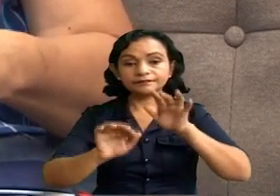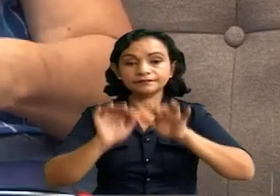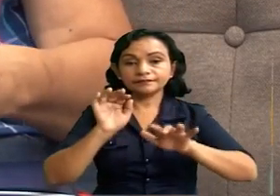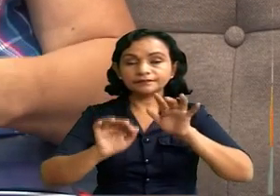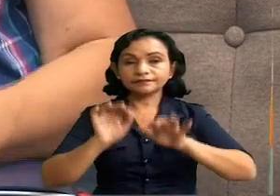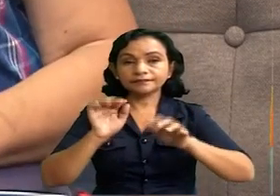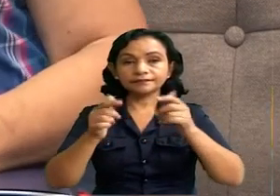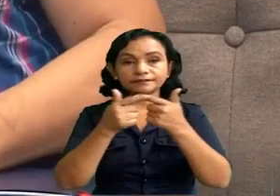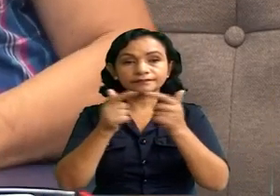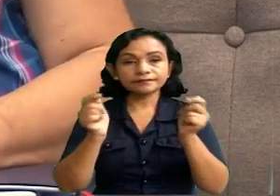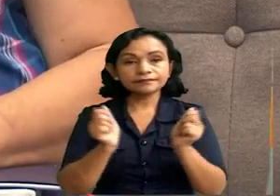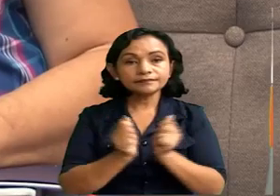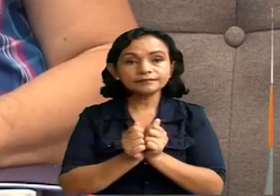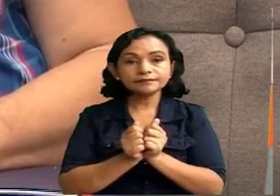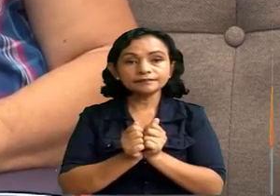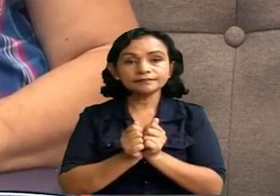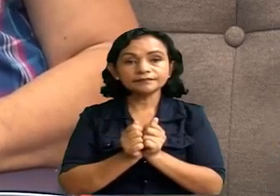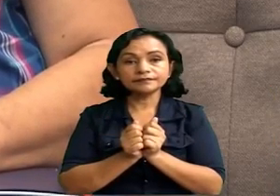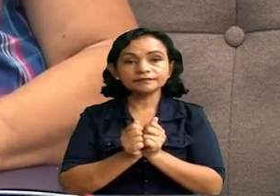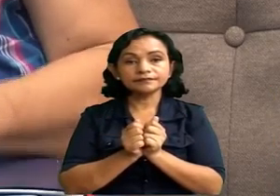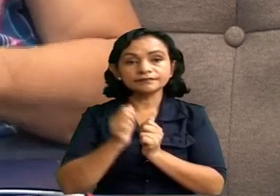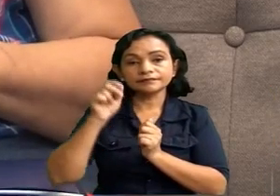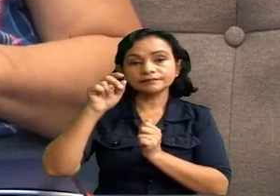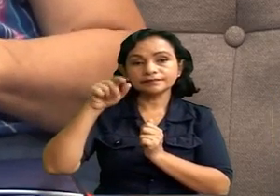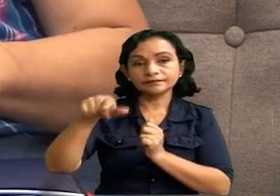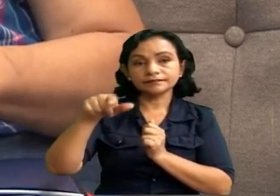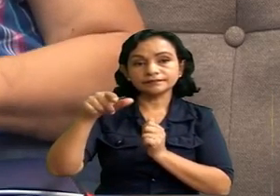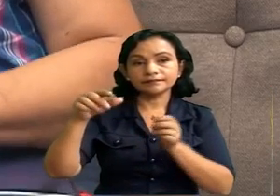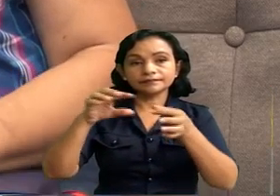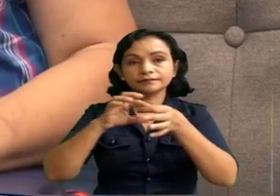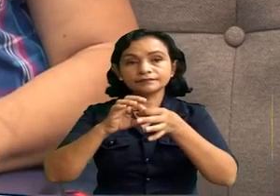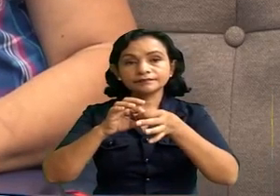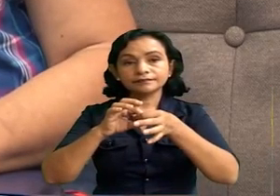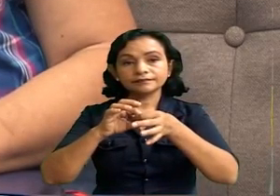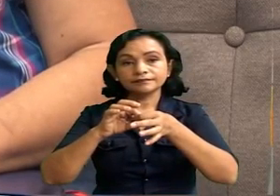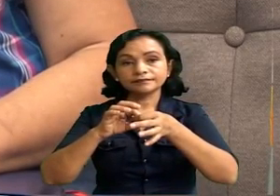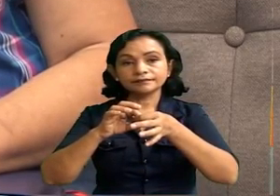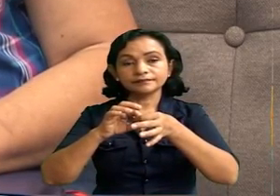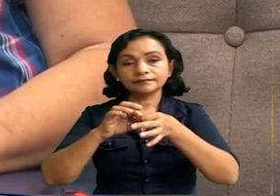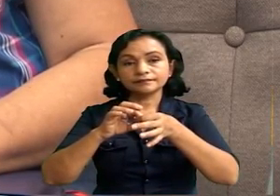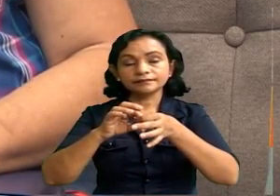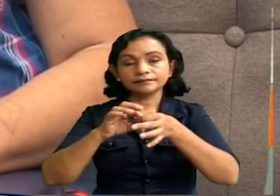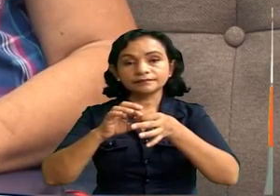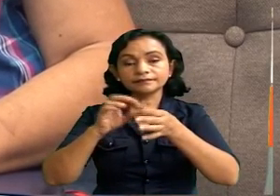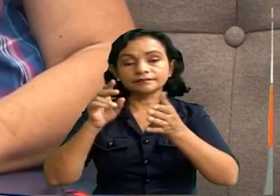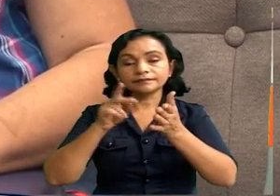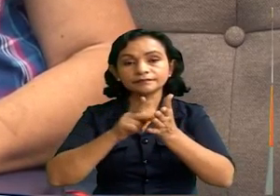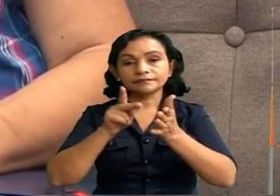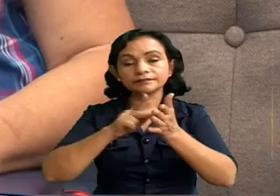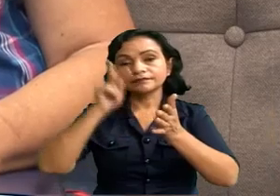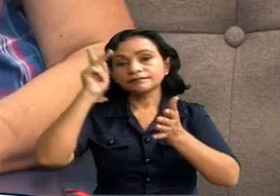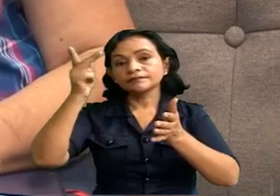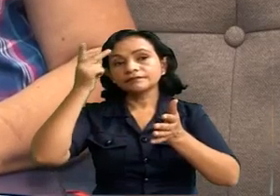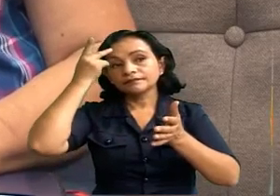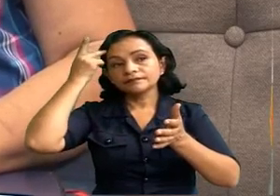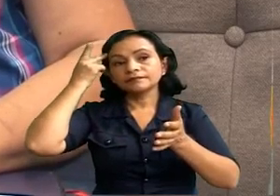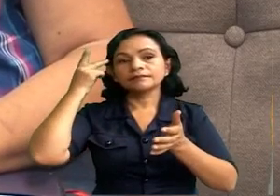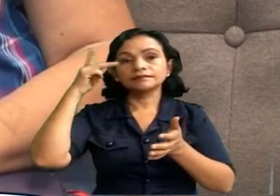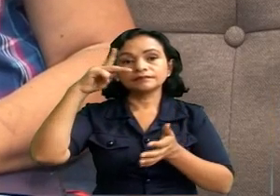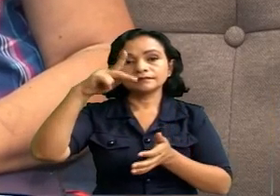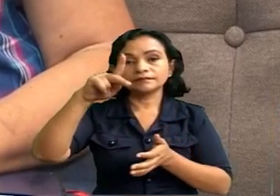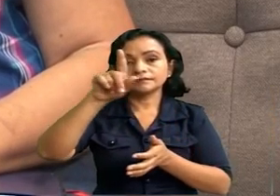caso del grupo, pertenece a la alianza del partido PLI, independiente,